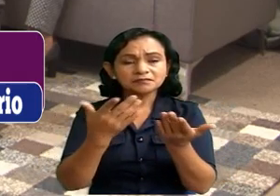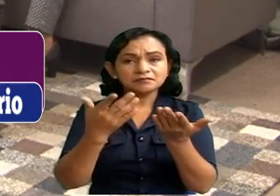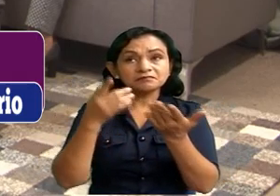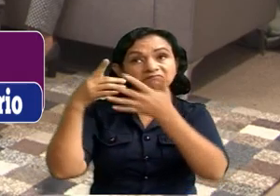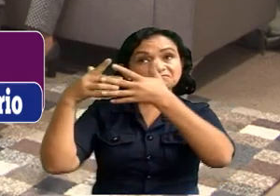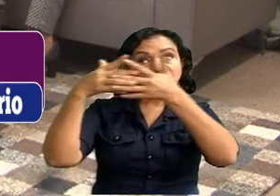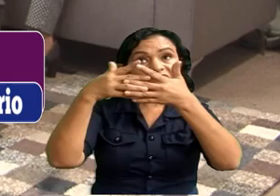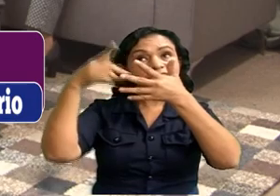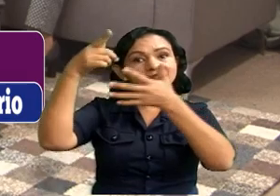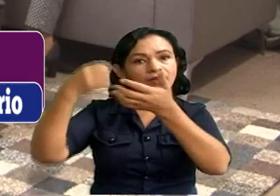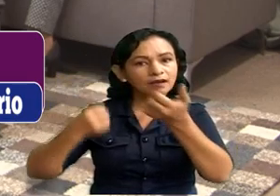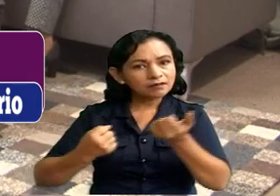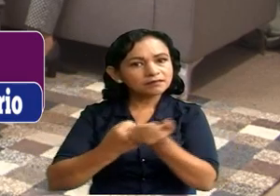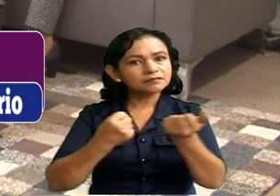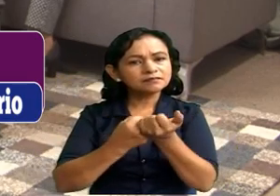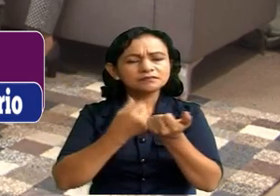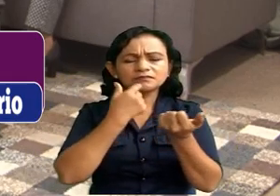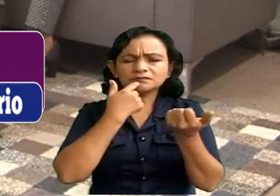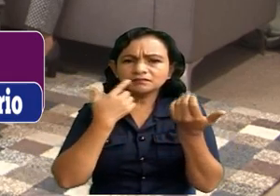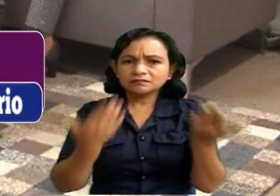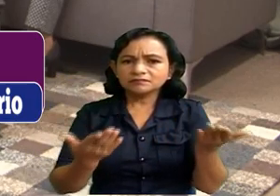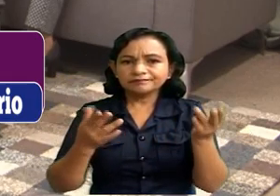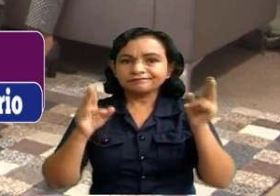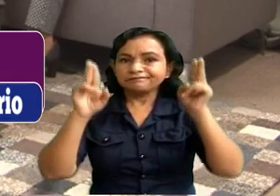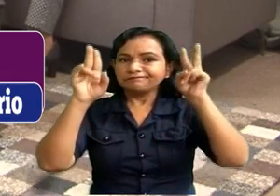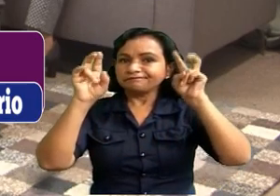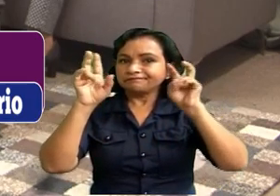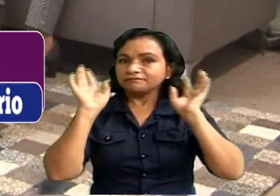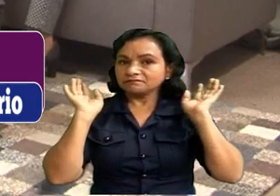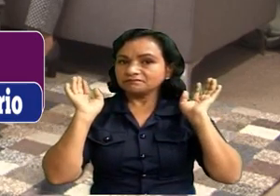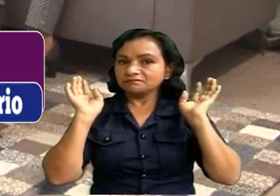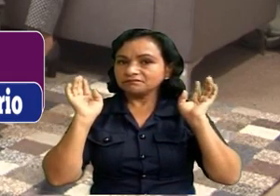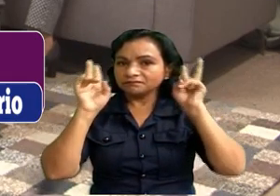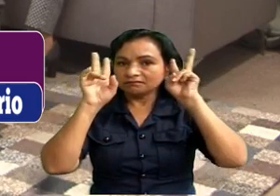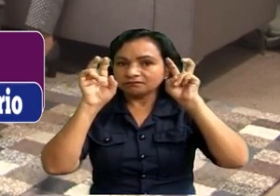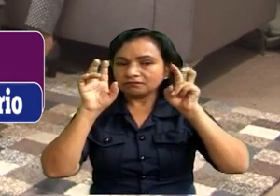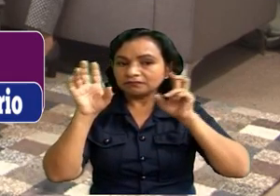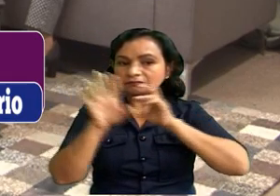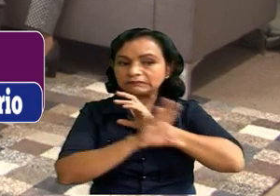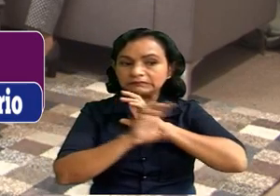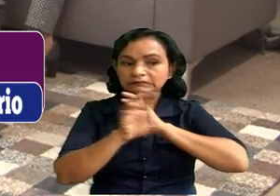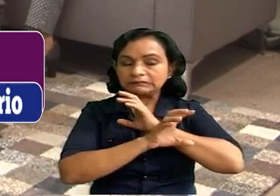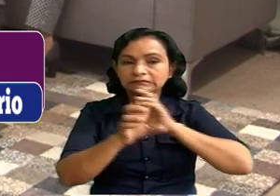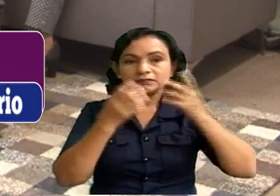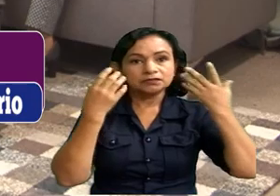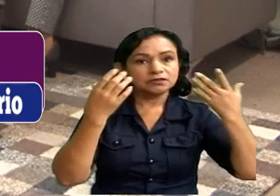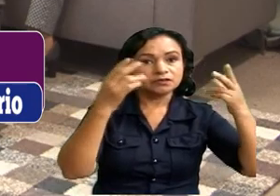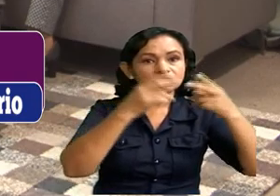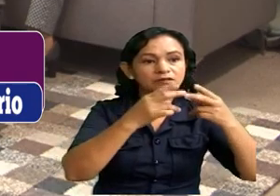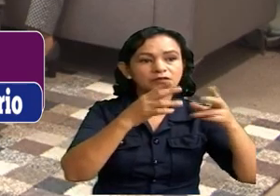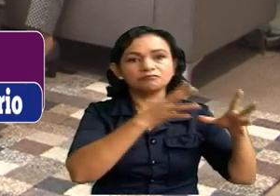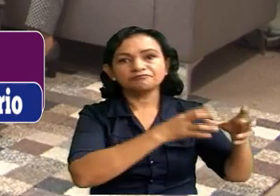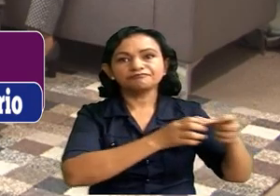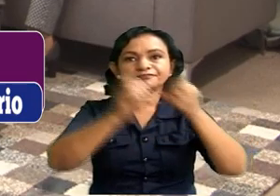imperial apoyándolo, entre comillas, que lo que hacían era saquear nuestras riquezas y